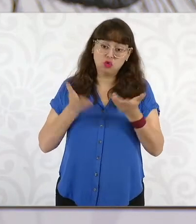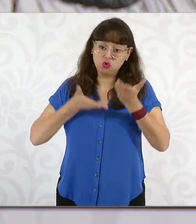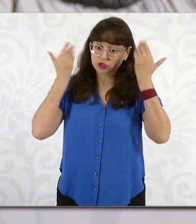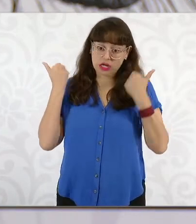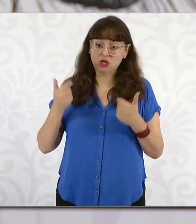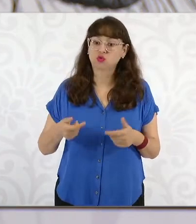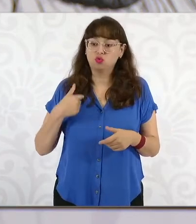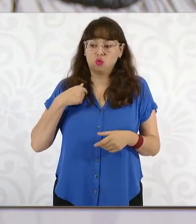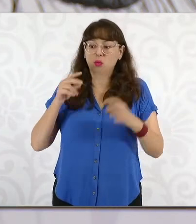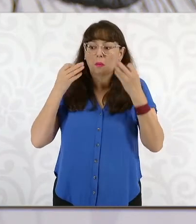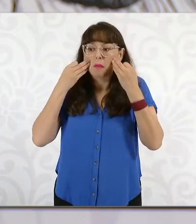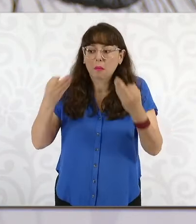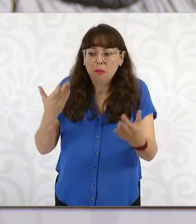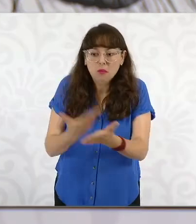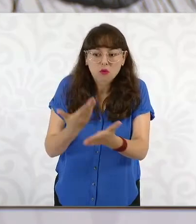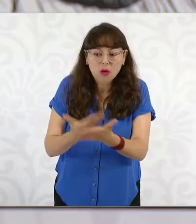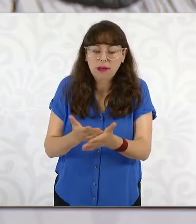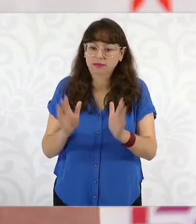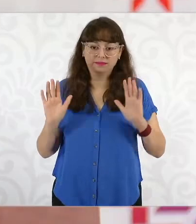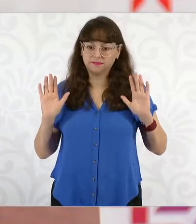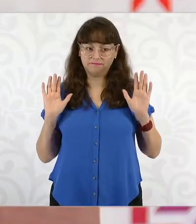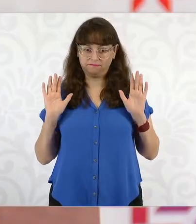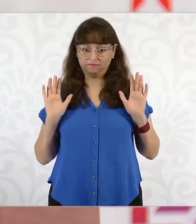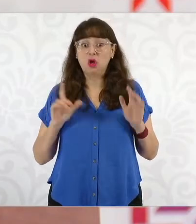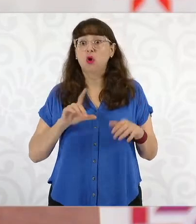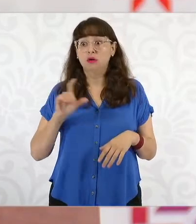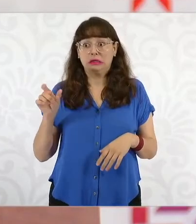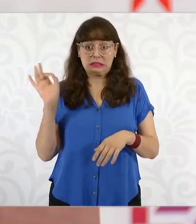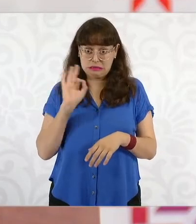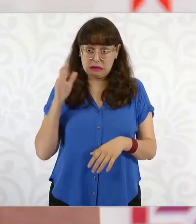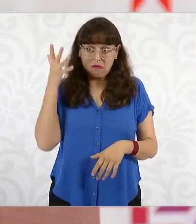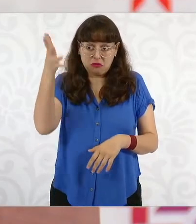para en contra de México. Si tengo las pruebas, pues obviamente las expongo.